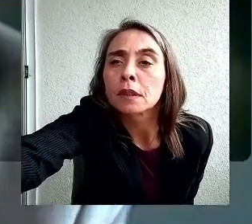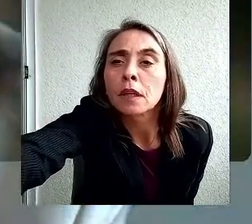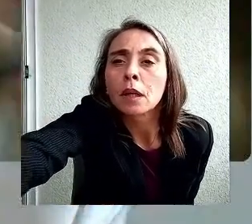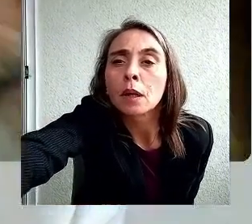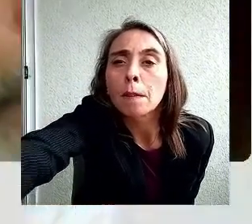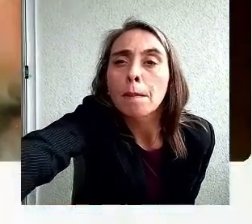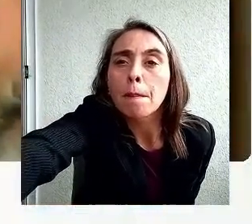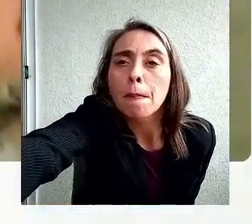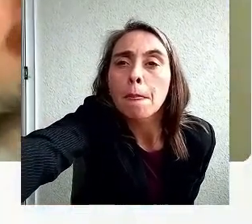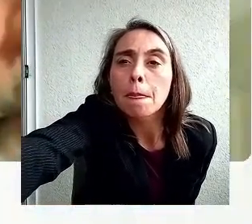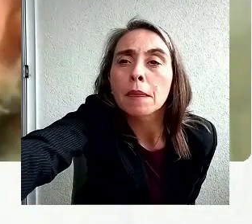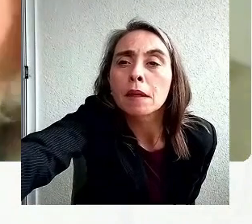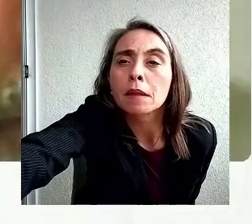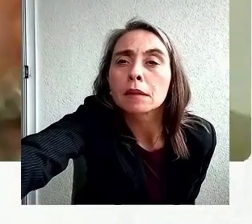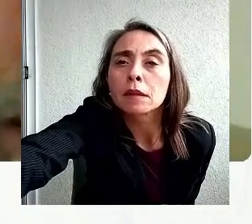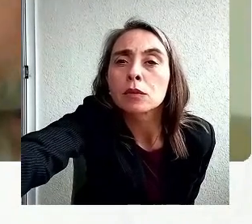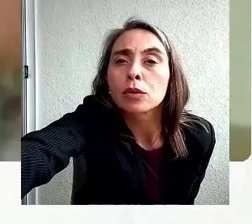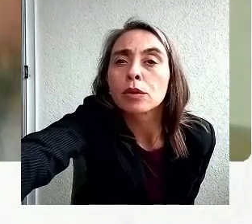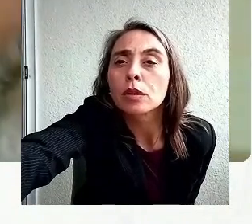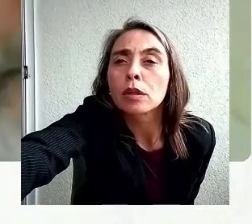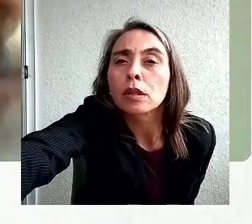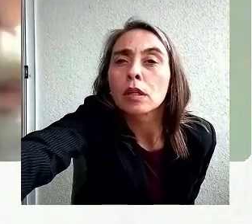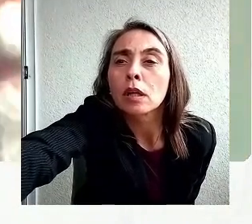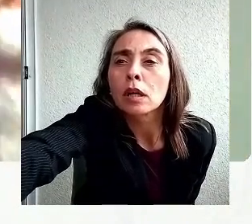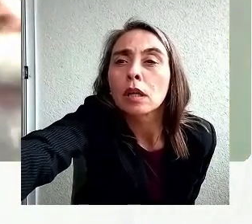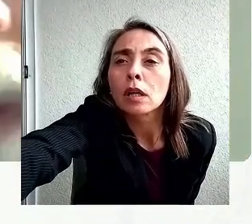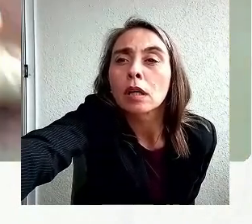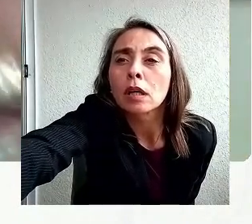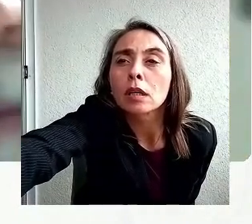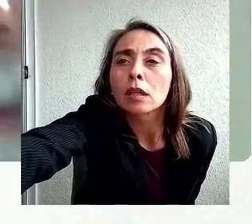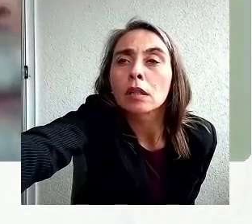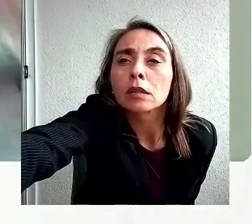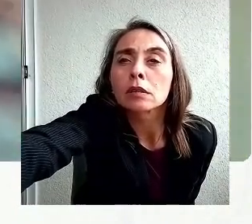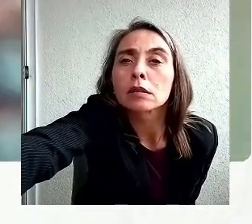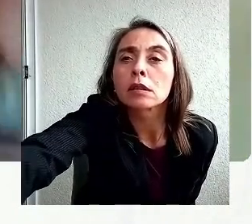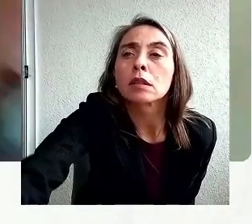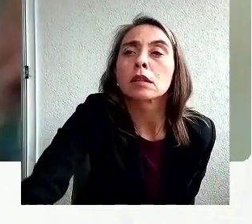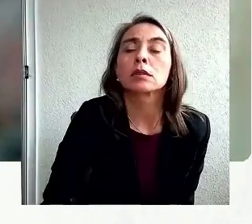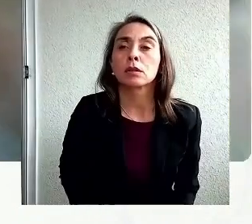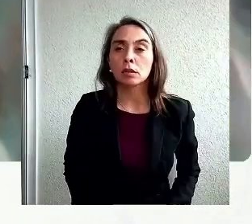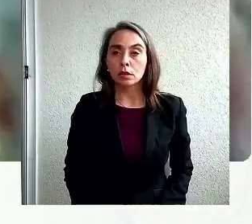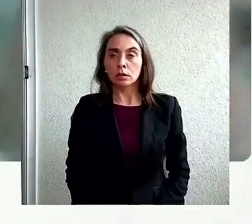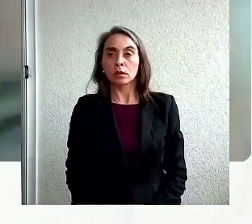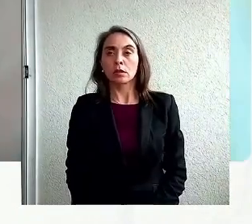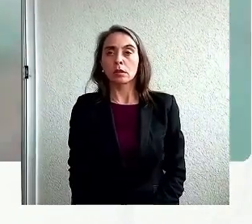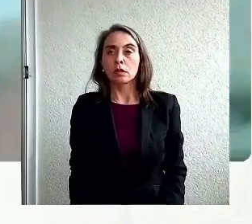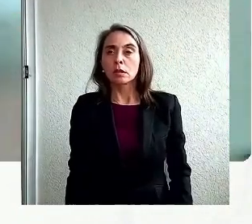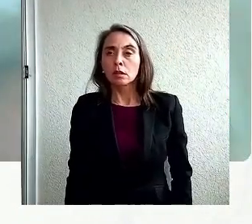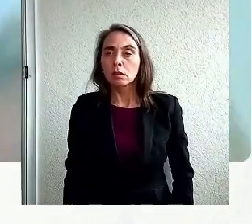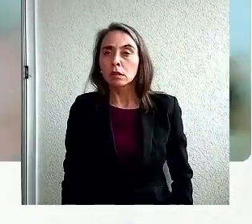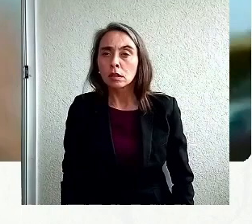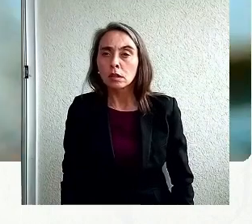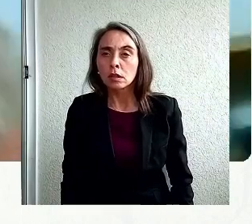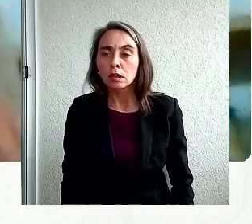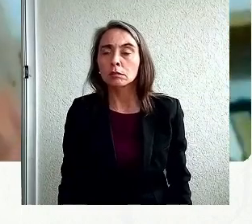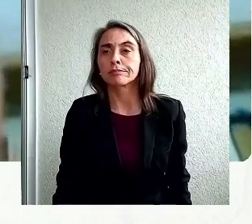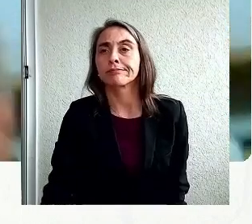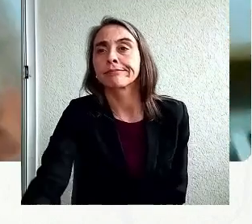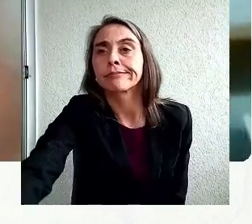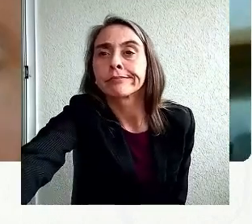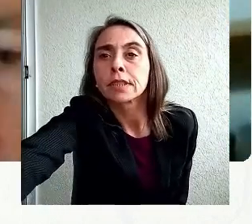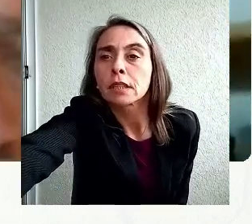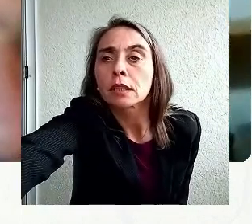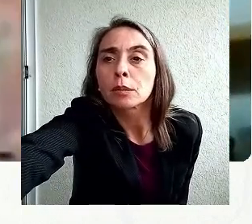area of research which is adaptation and resilience, right? So basically saying que es adaptación y resiliencia, entonces decir